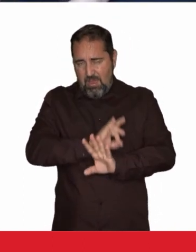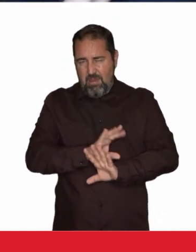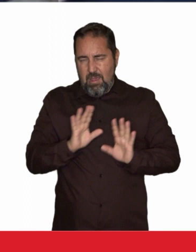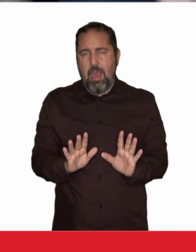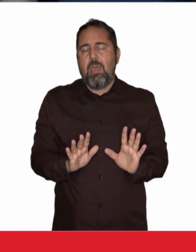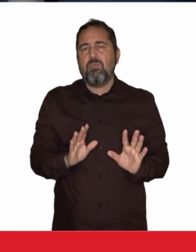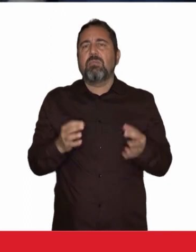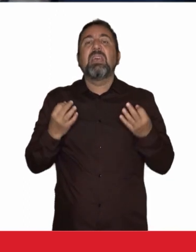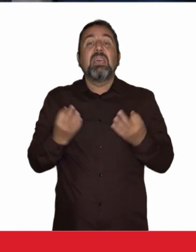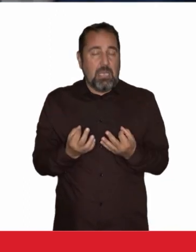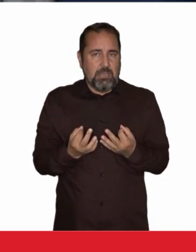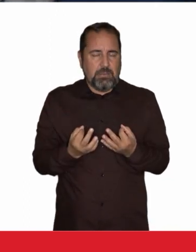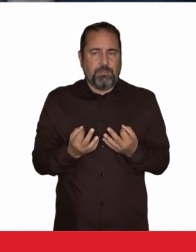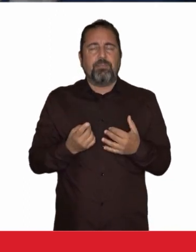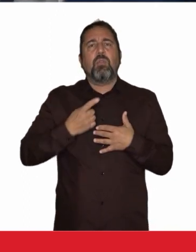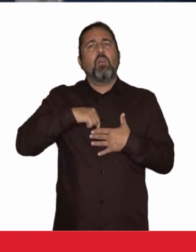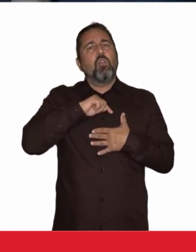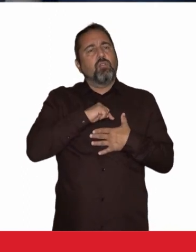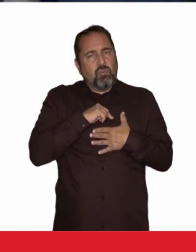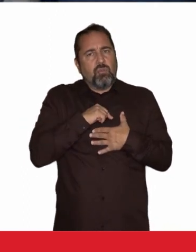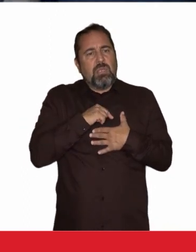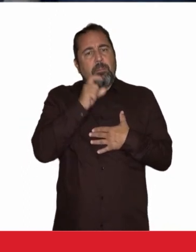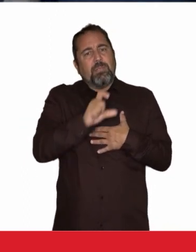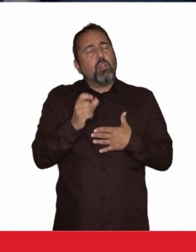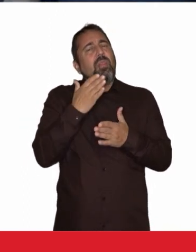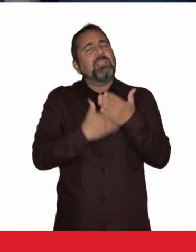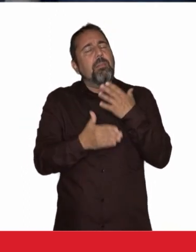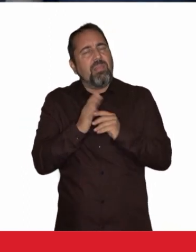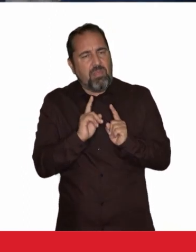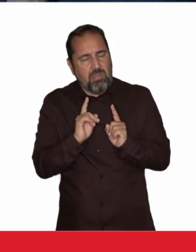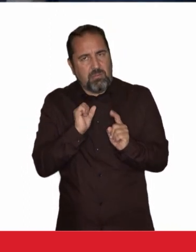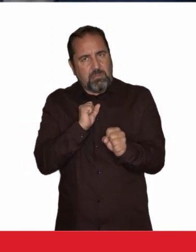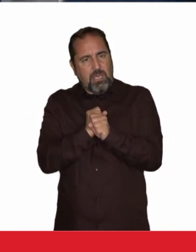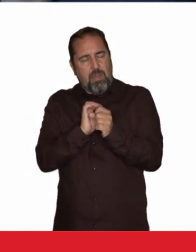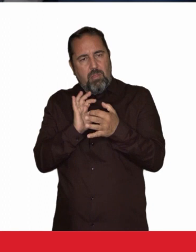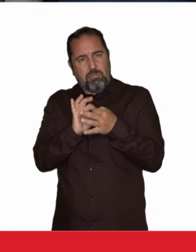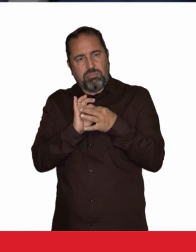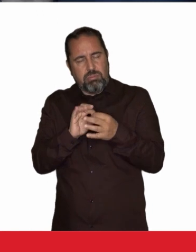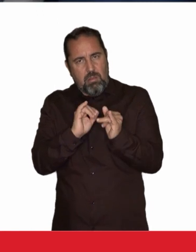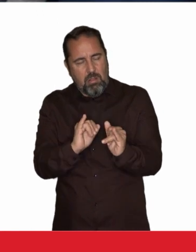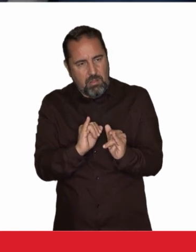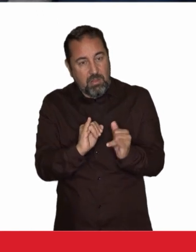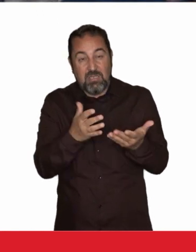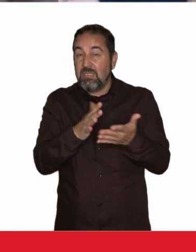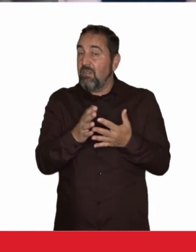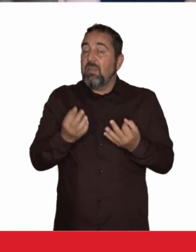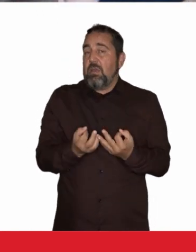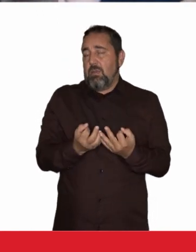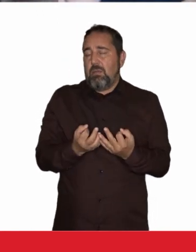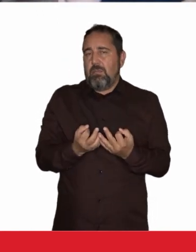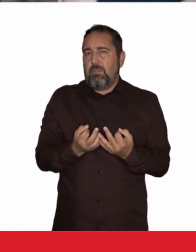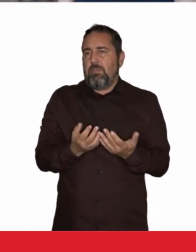esto. Pero quedaros con la idea de que cuando estamos trabajando con personas con discapacidad,